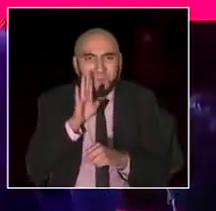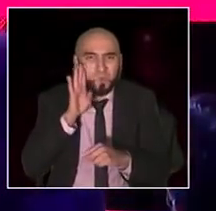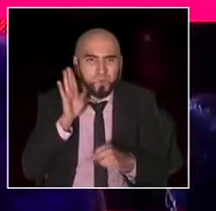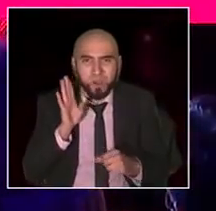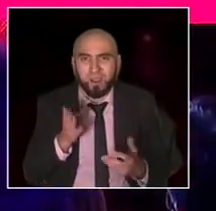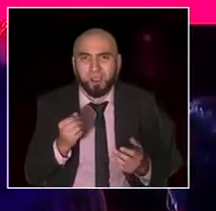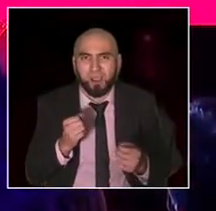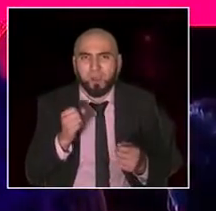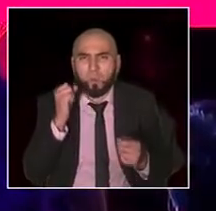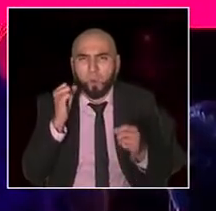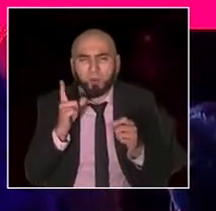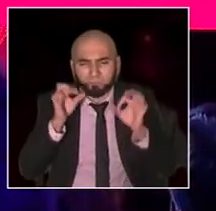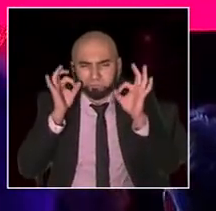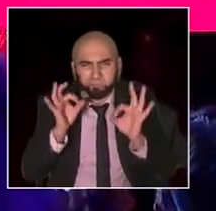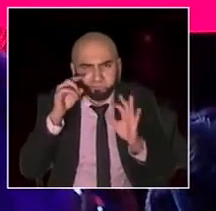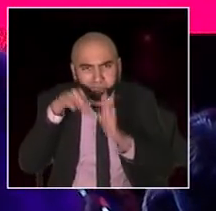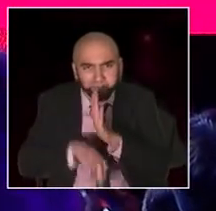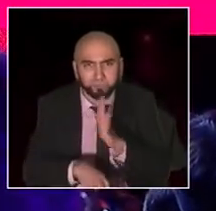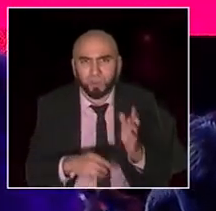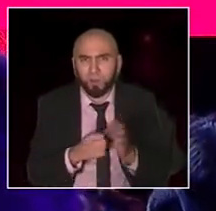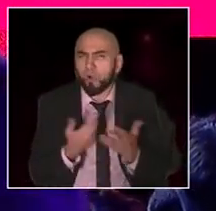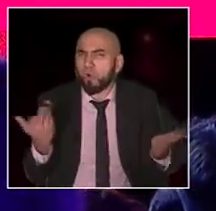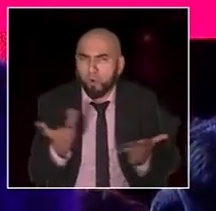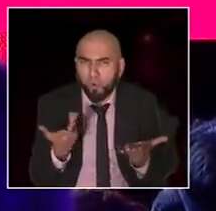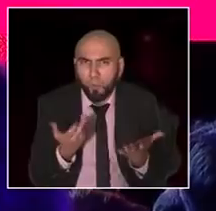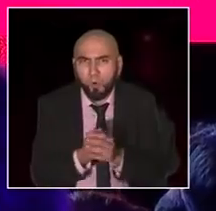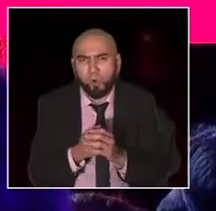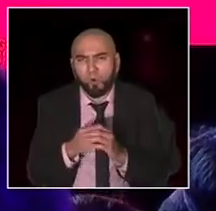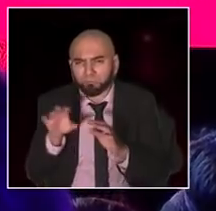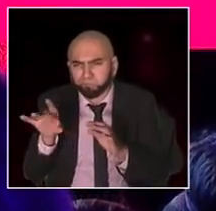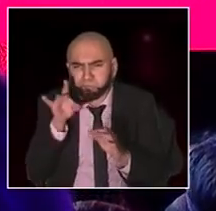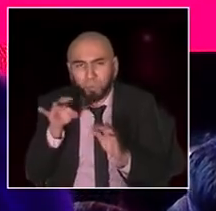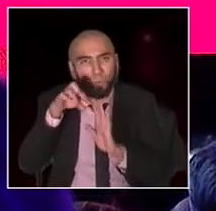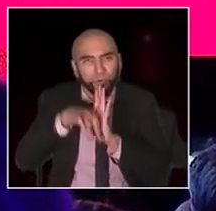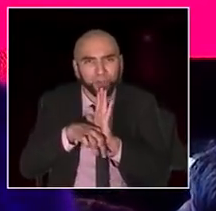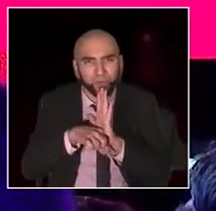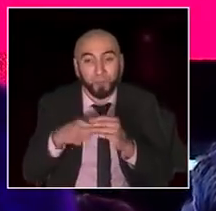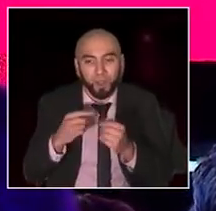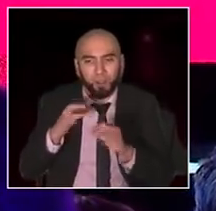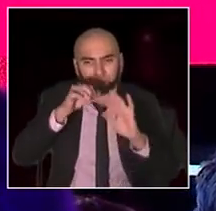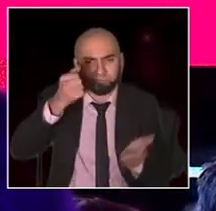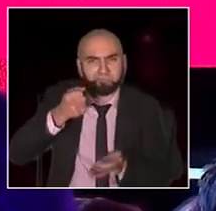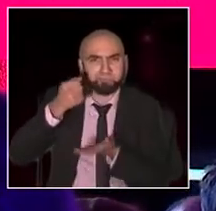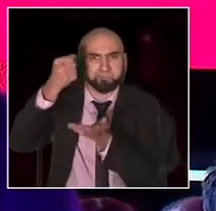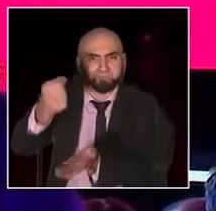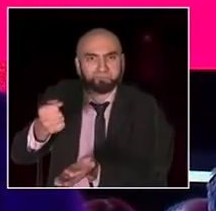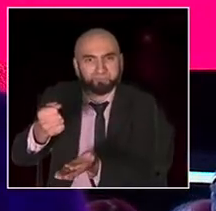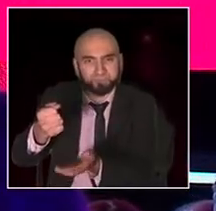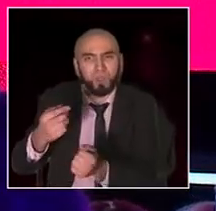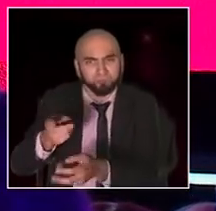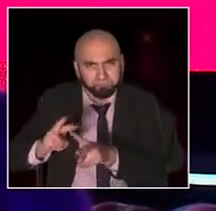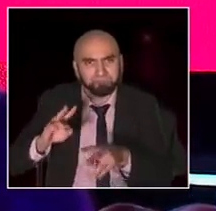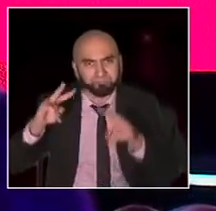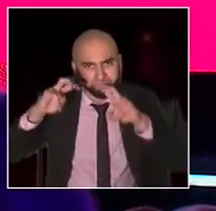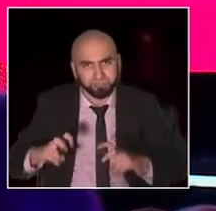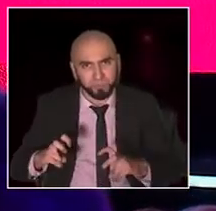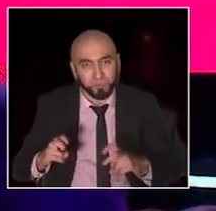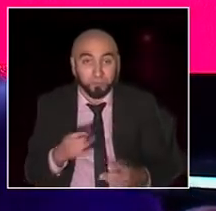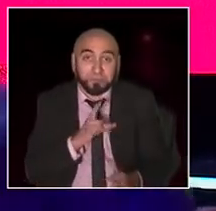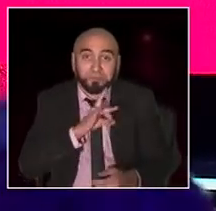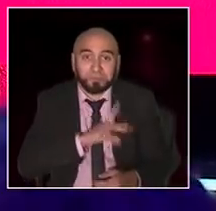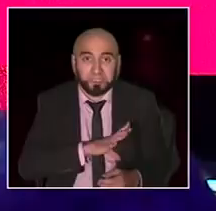ciencias aplicadas? ¿Cómo vamos a seleccionar los proyectos para asignar recursos públicos o privados? Y entre paréntesis, en Chile no